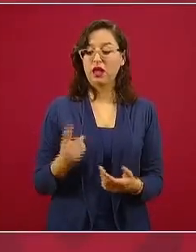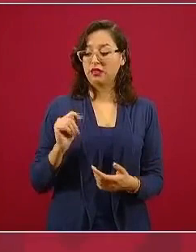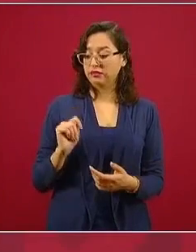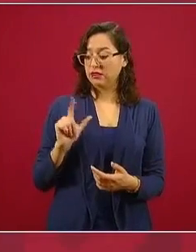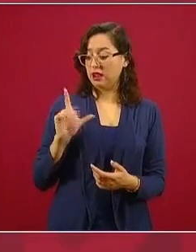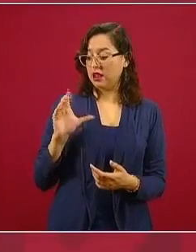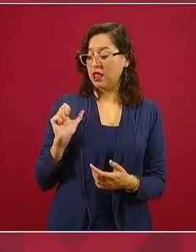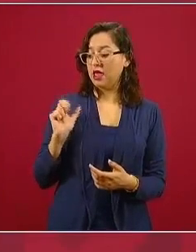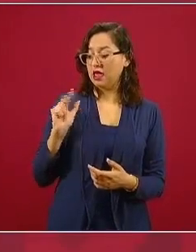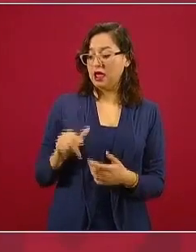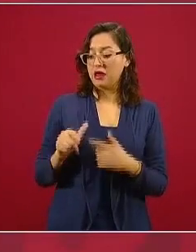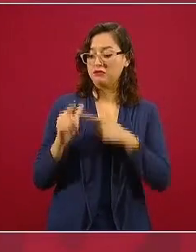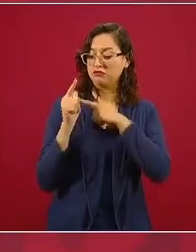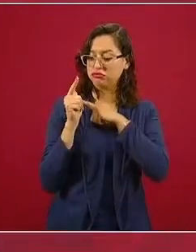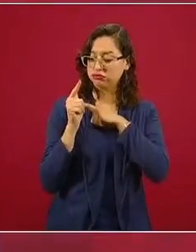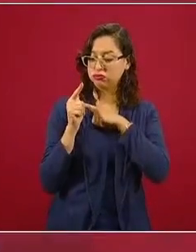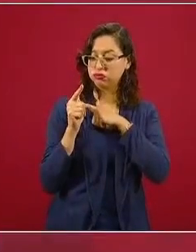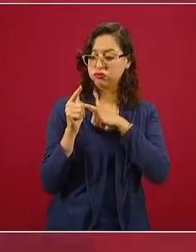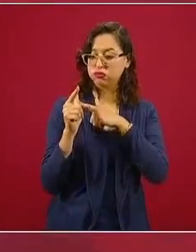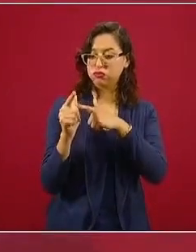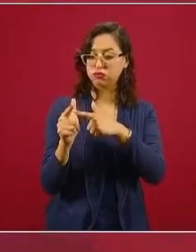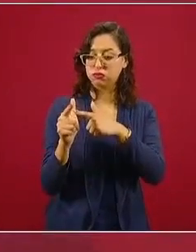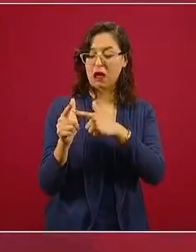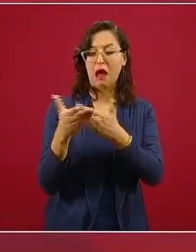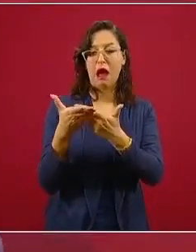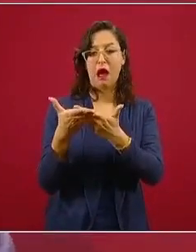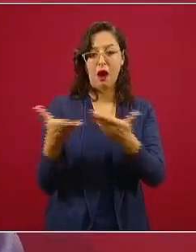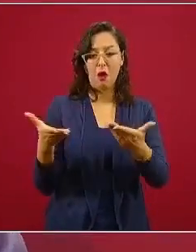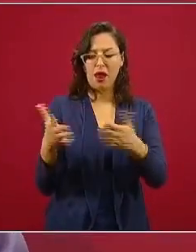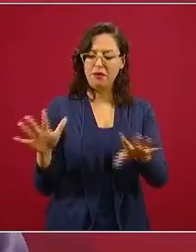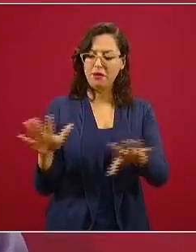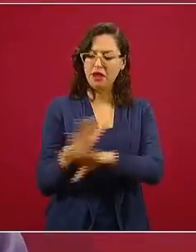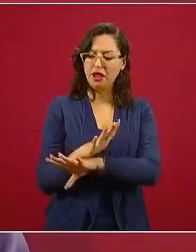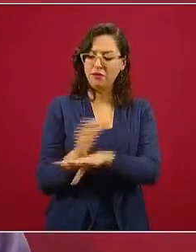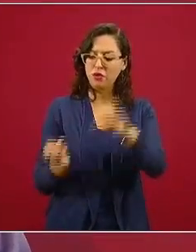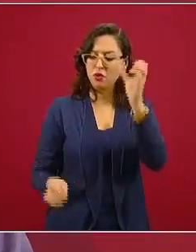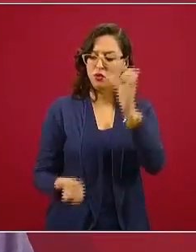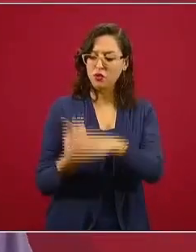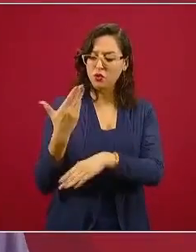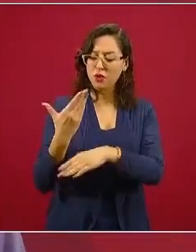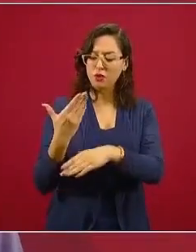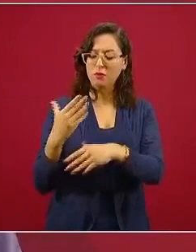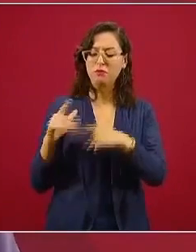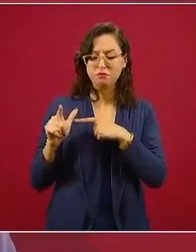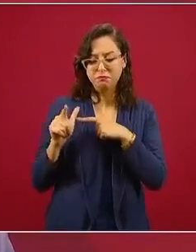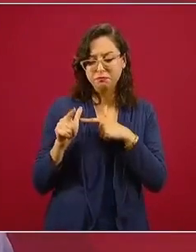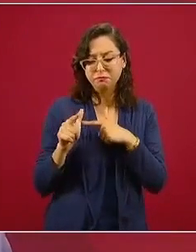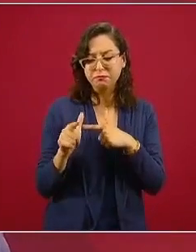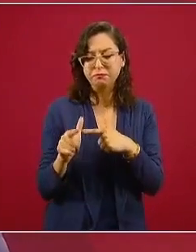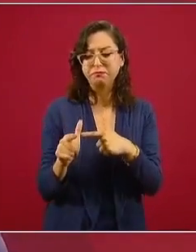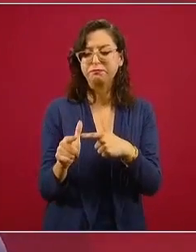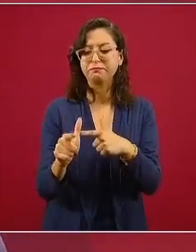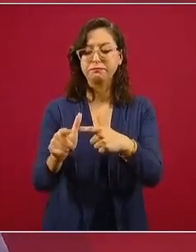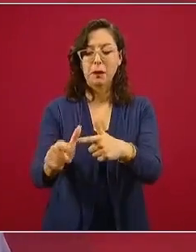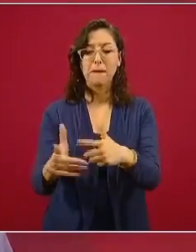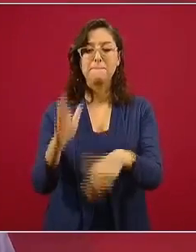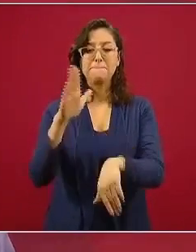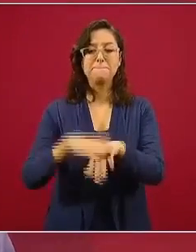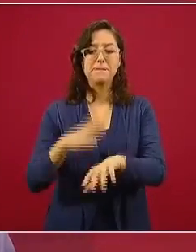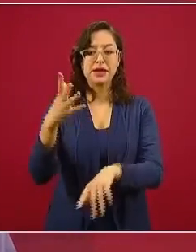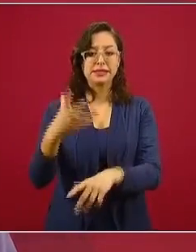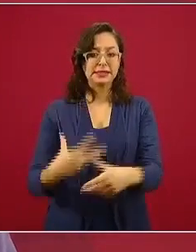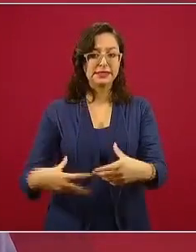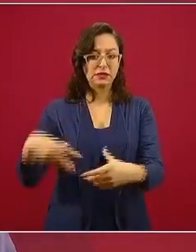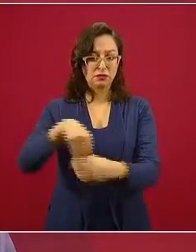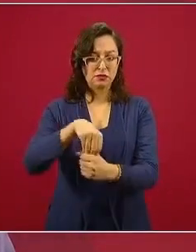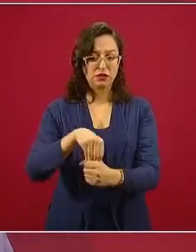que teníamos, pero sobre todo lo hace más incluyente. Y ese es un aspecto a destacar y un aspecto que se alinea con